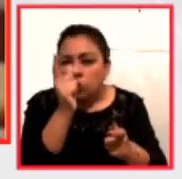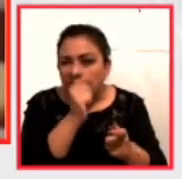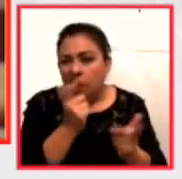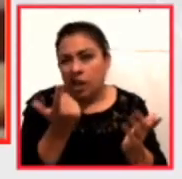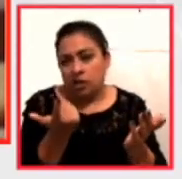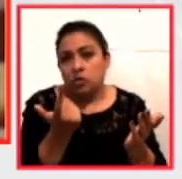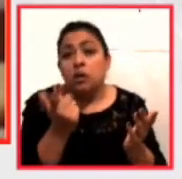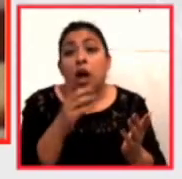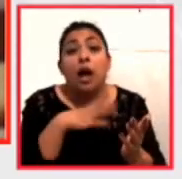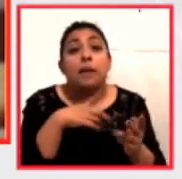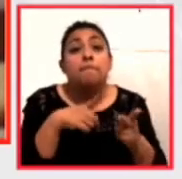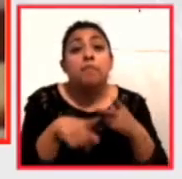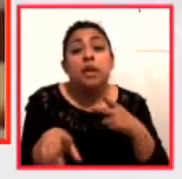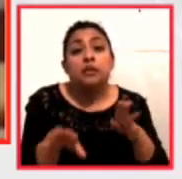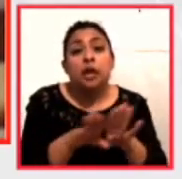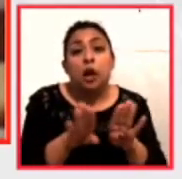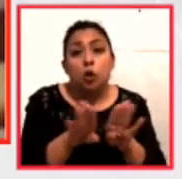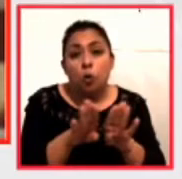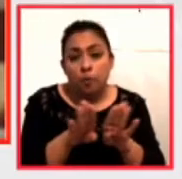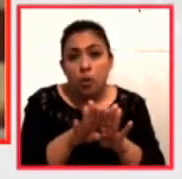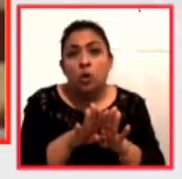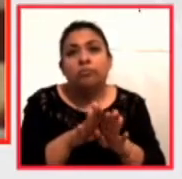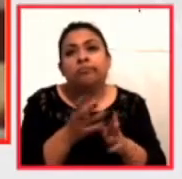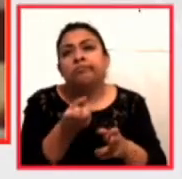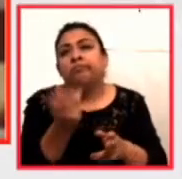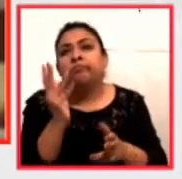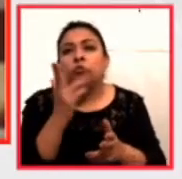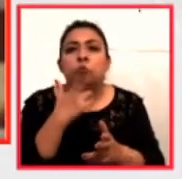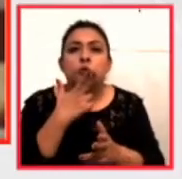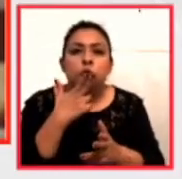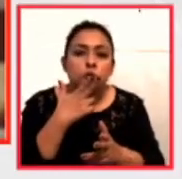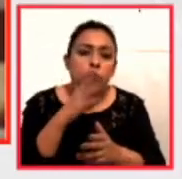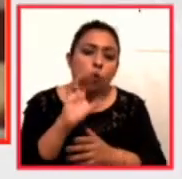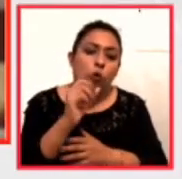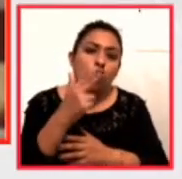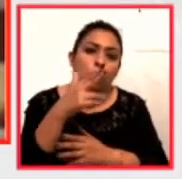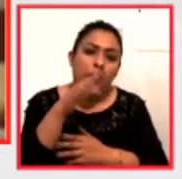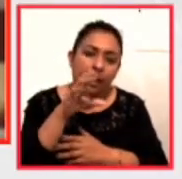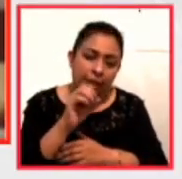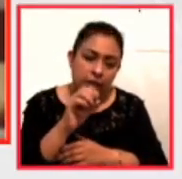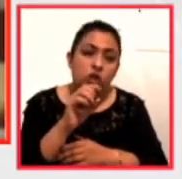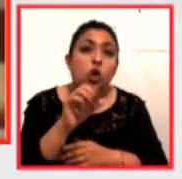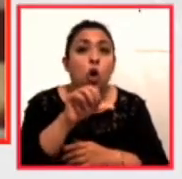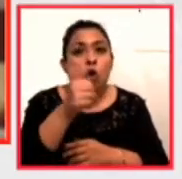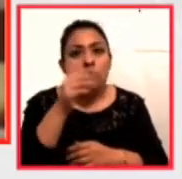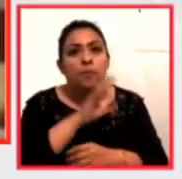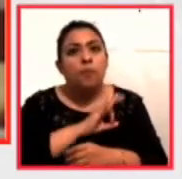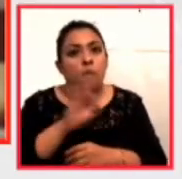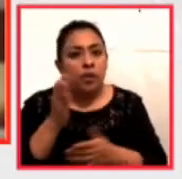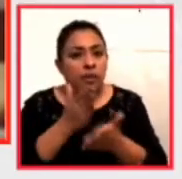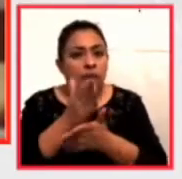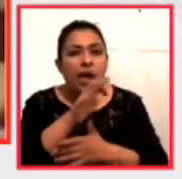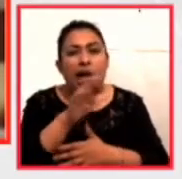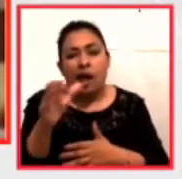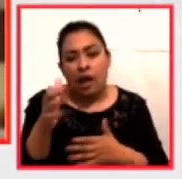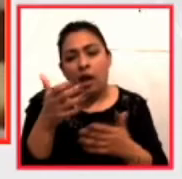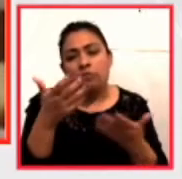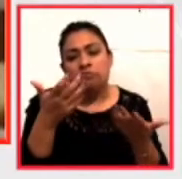tener como origen justamente algunas prácticas de cohecho, peculado y otras que puedan incidir en la